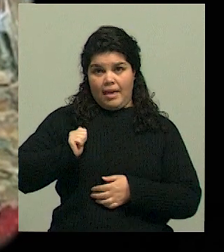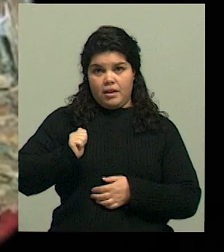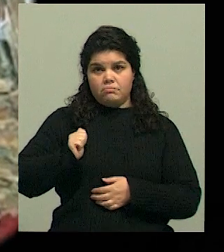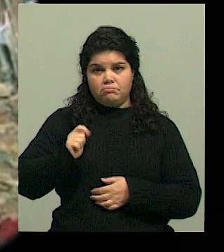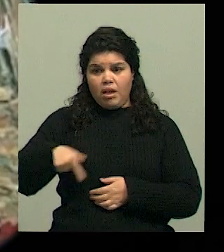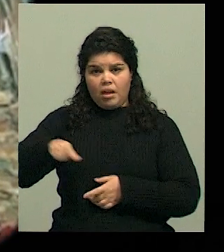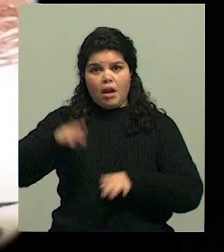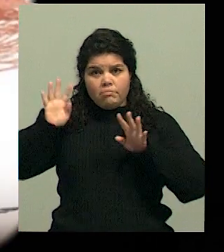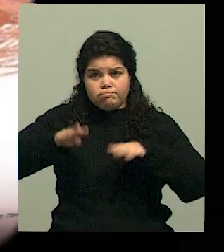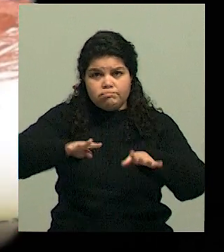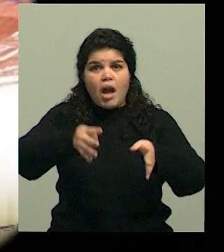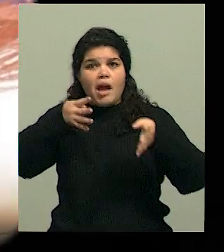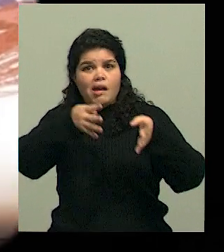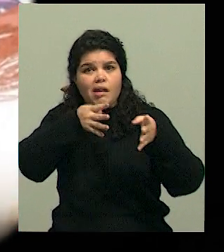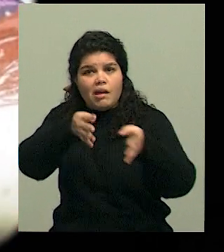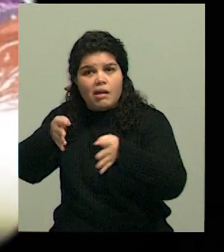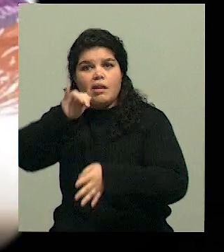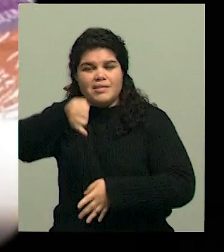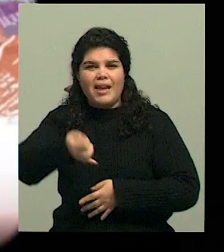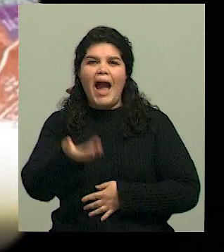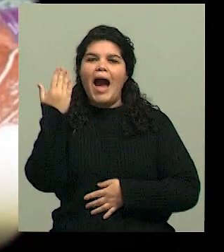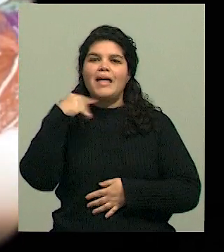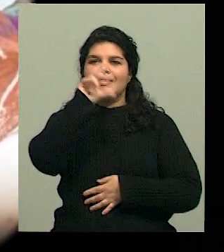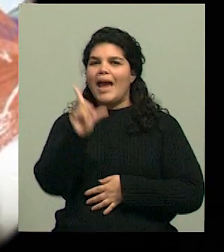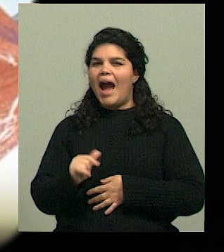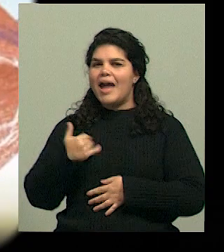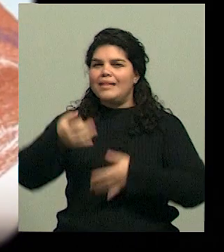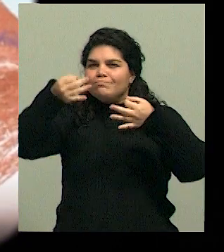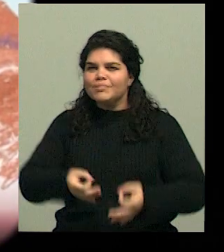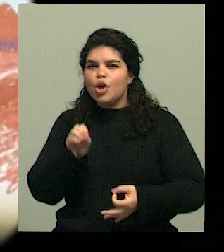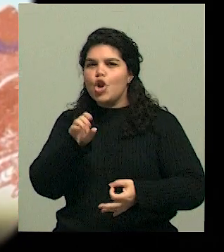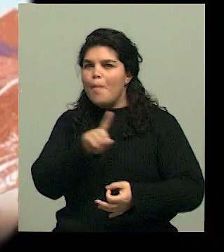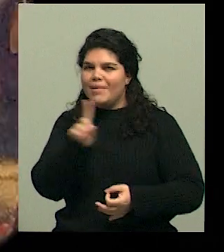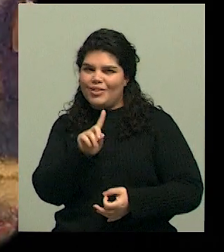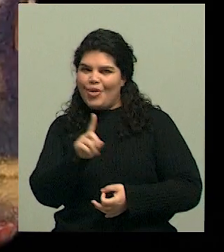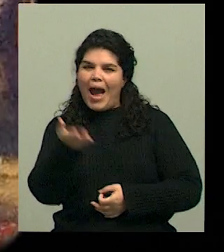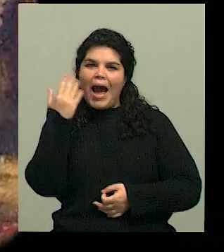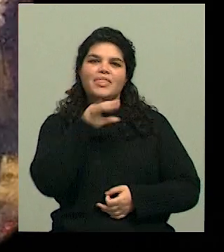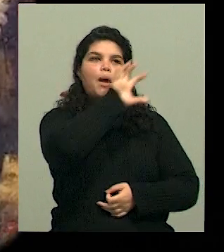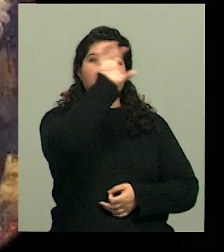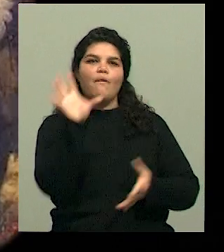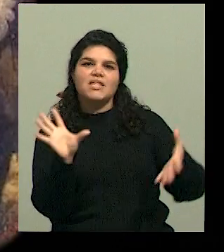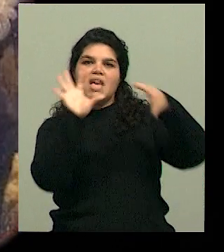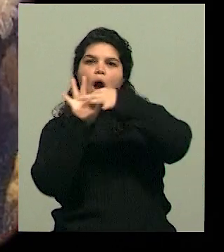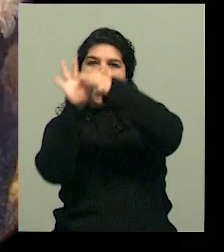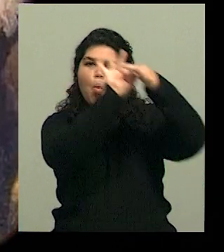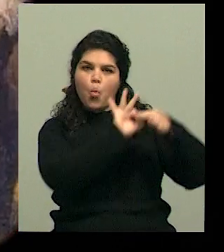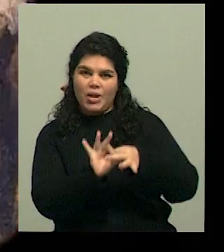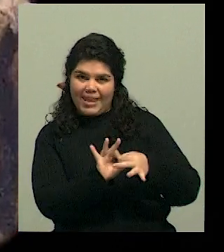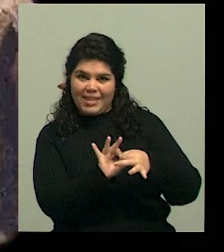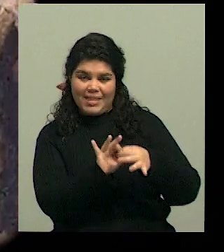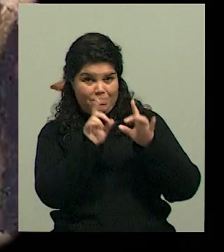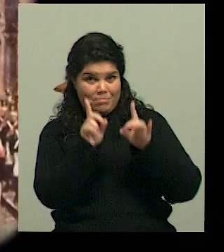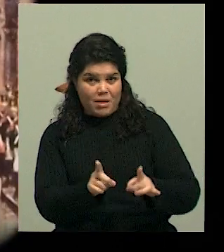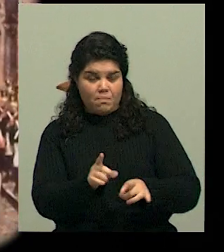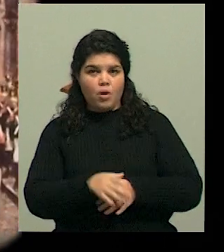todavía no éramos Argentina, éramos las Provincias Unidas, ¿sí? Y ni siquiera, porque cuando estaba con Belgrano no se